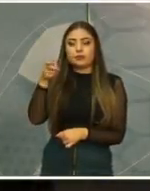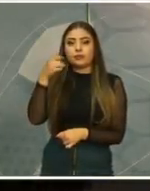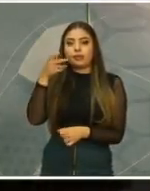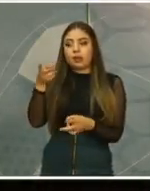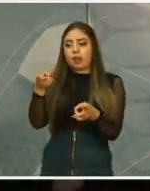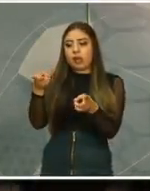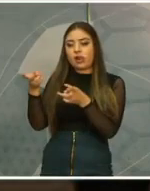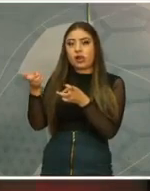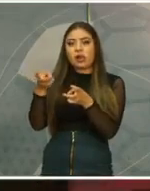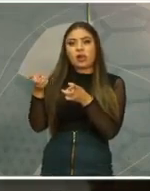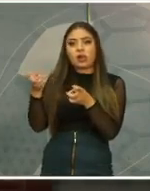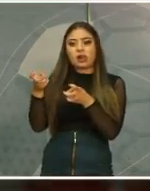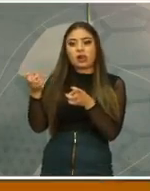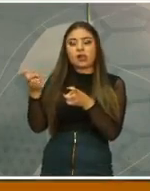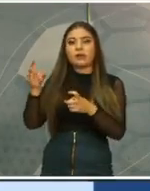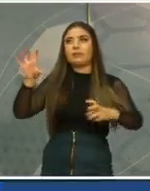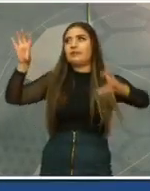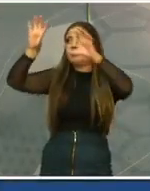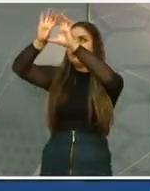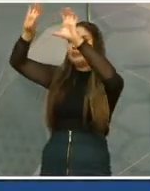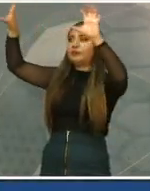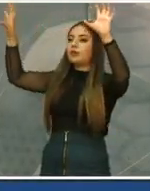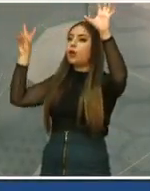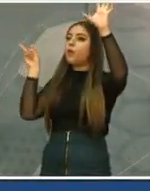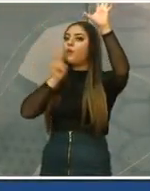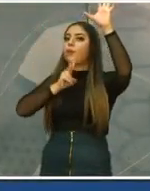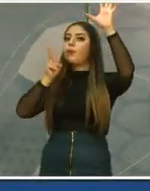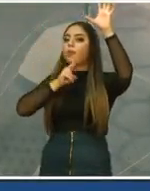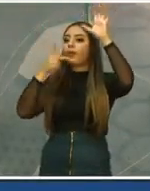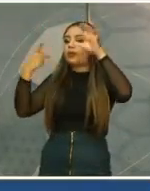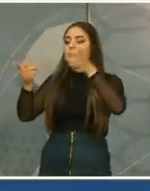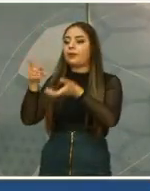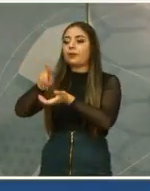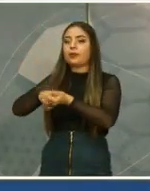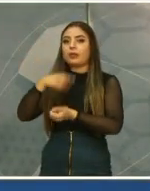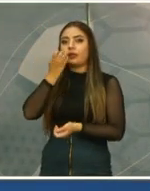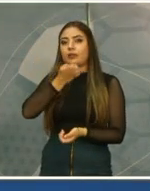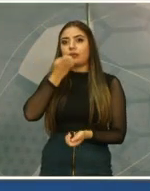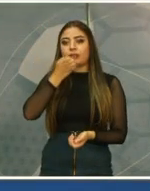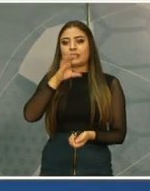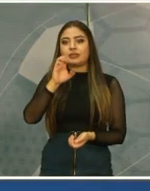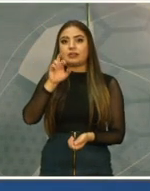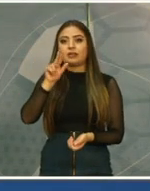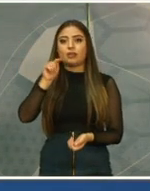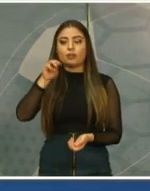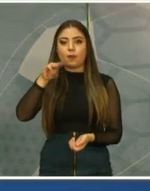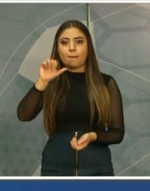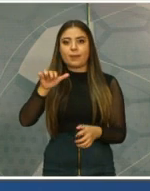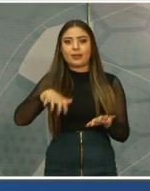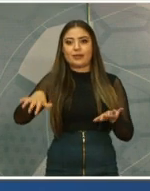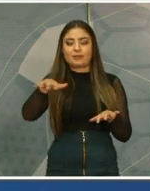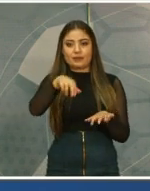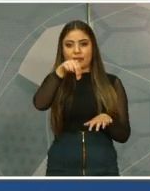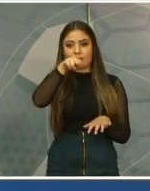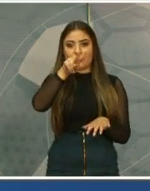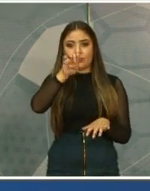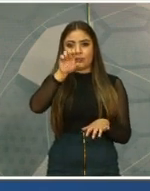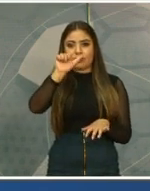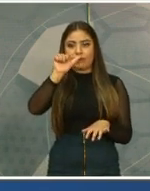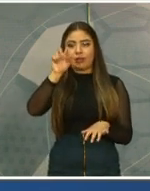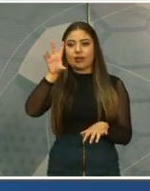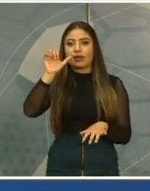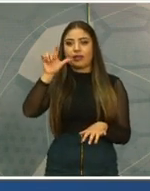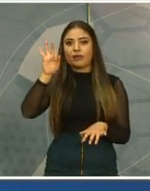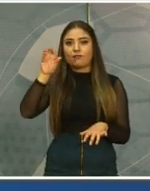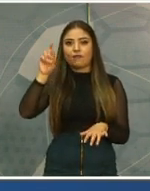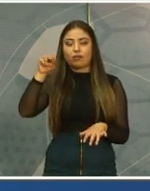split en la escuela primaria Sertoma 1966, ubicada en la colonia Nueva California de Torreón. El sujeto fue